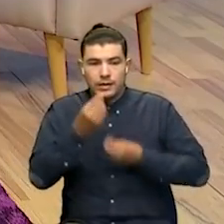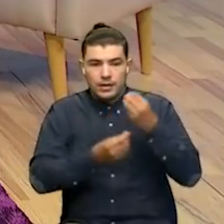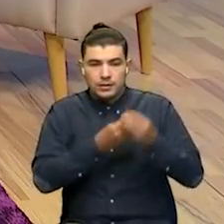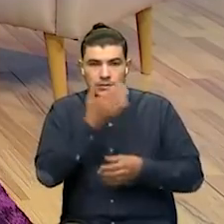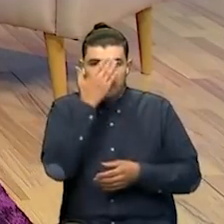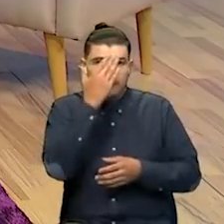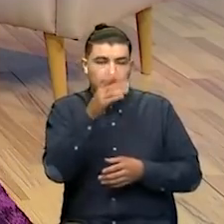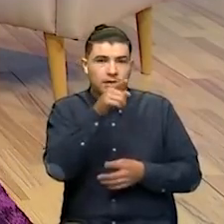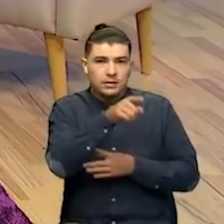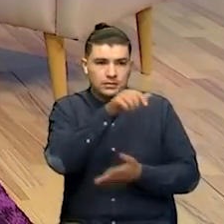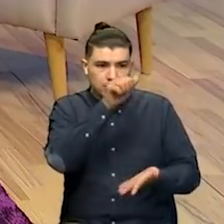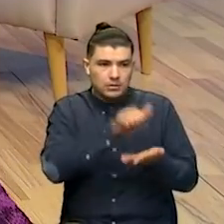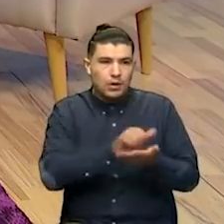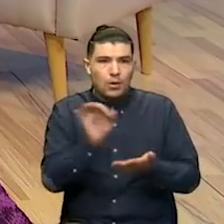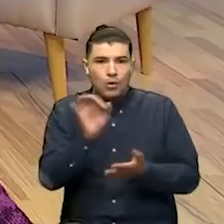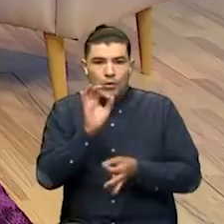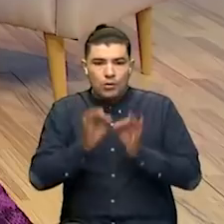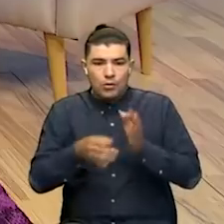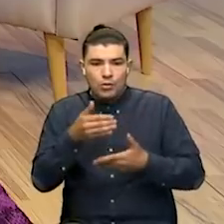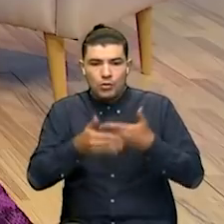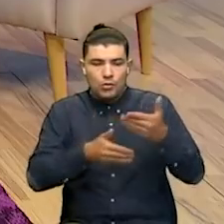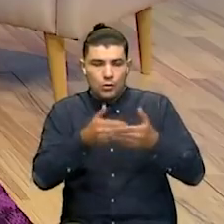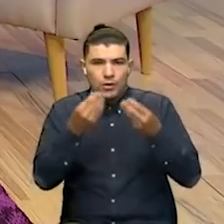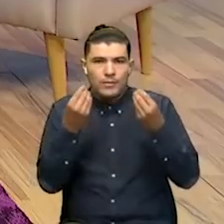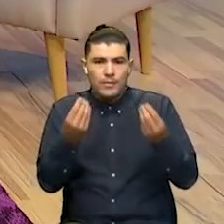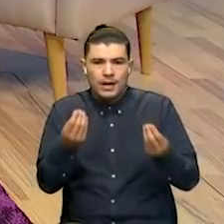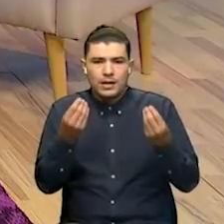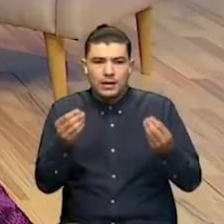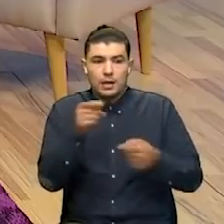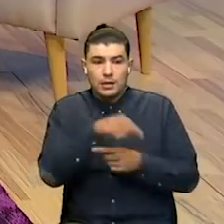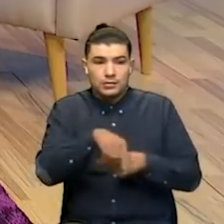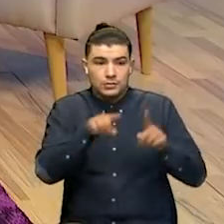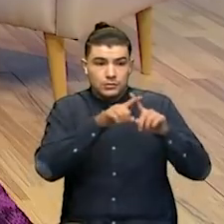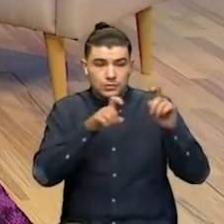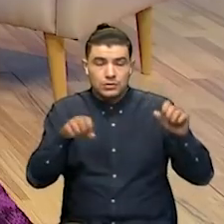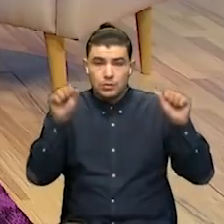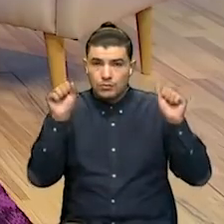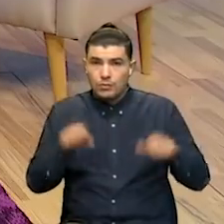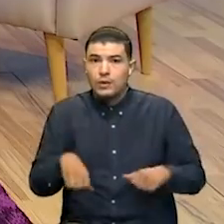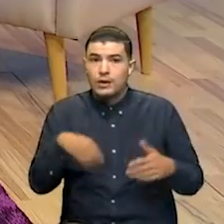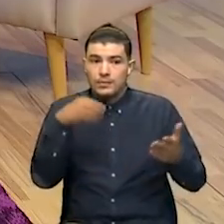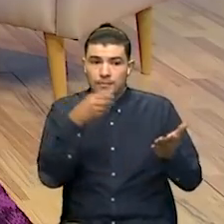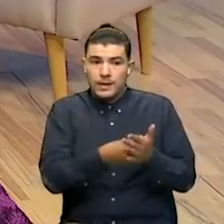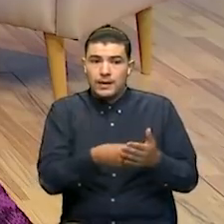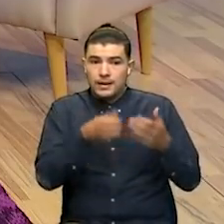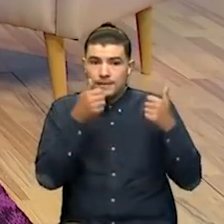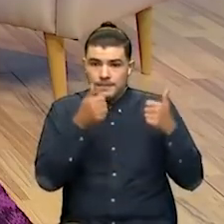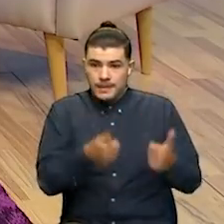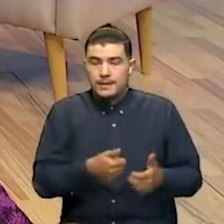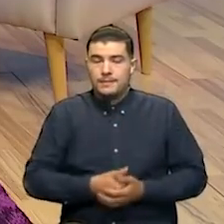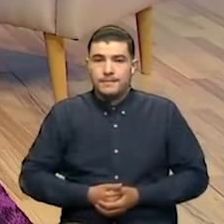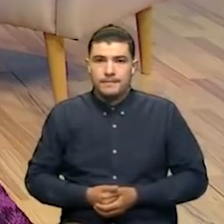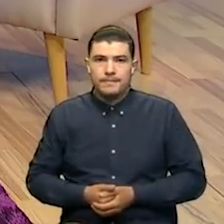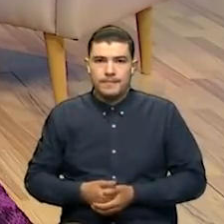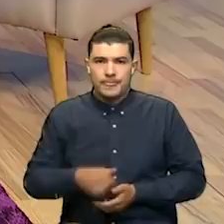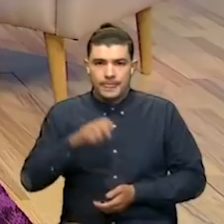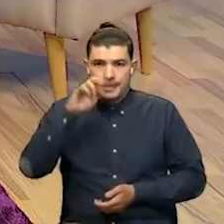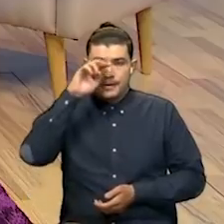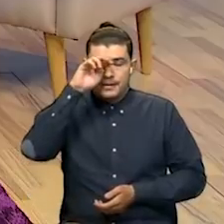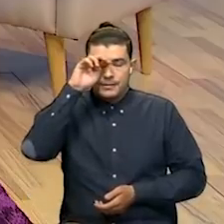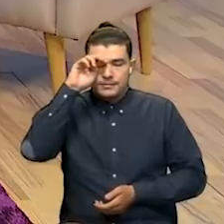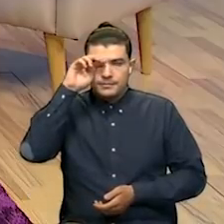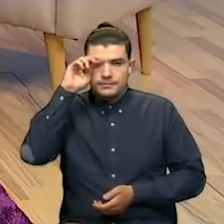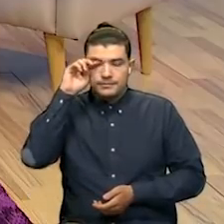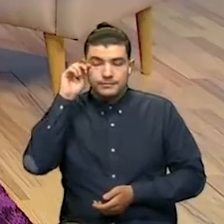ante notaría o ante juzgado para que esos bienes queden excluidos de la sociedad conyugal. Muy bien, vamos con